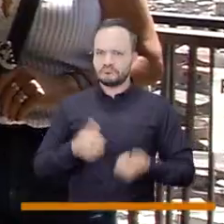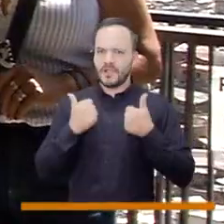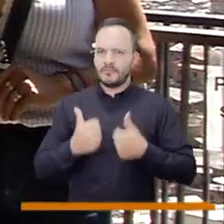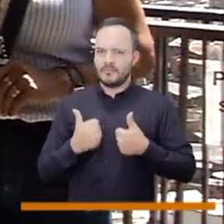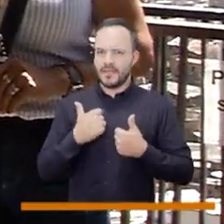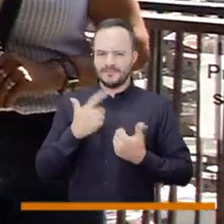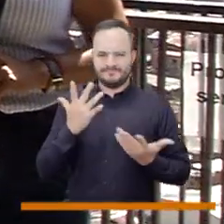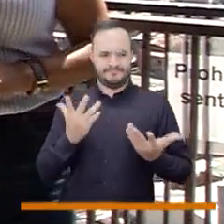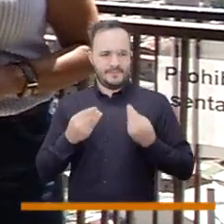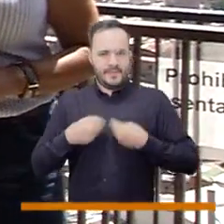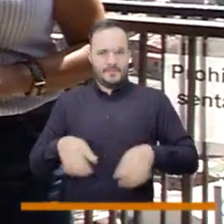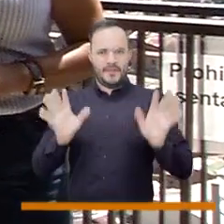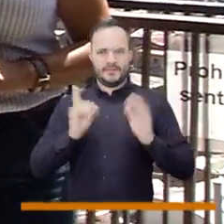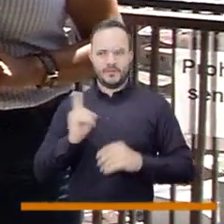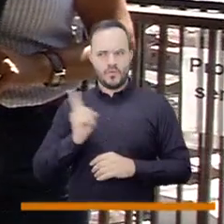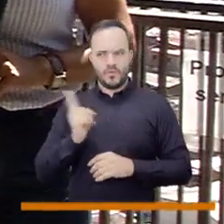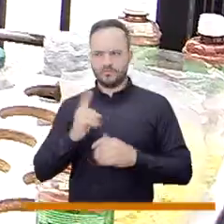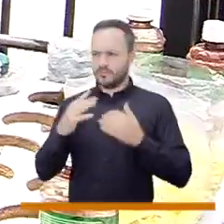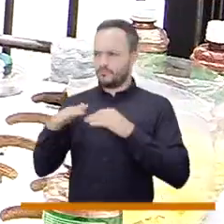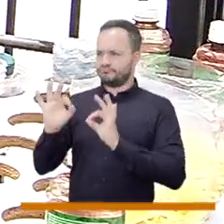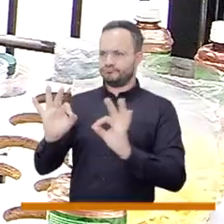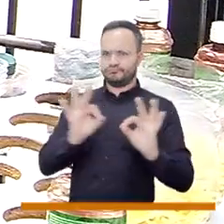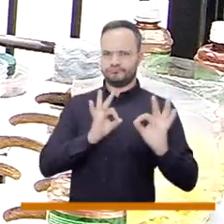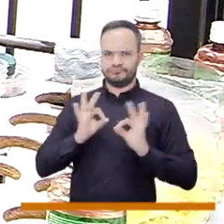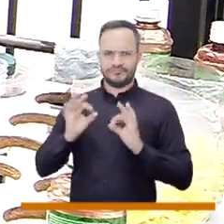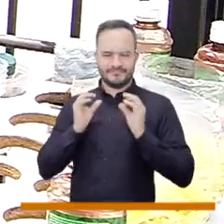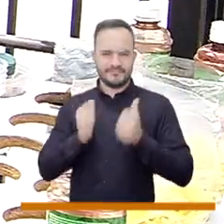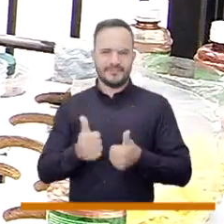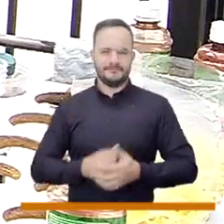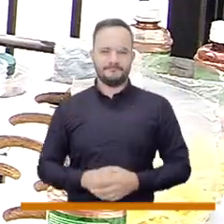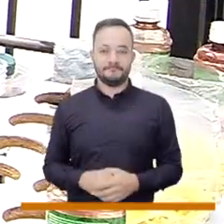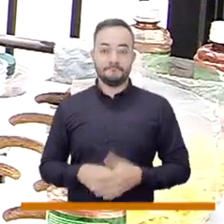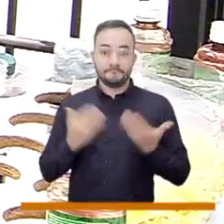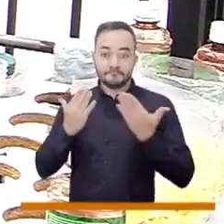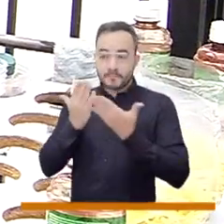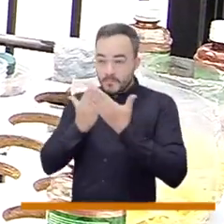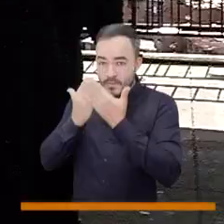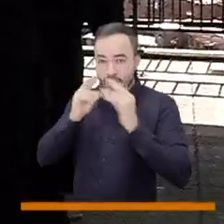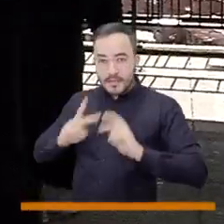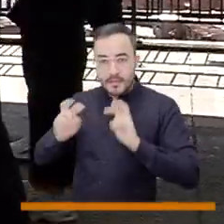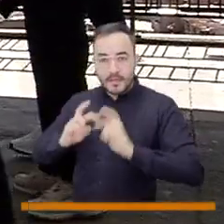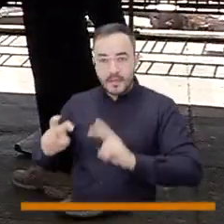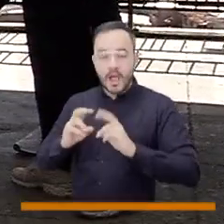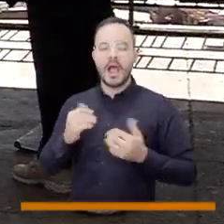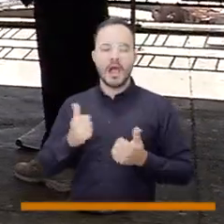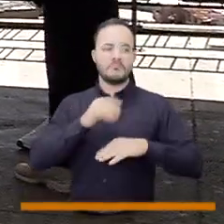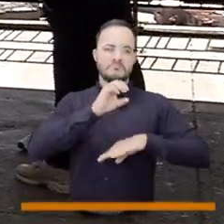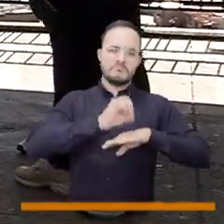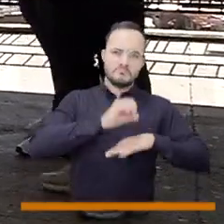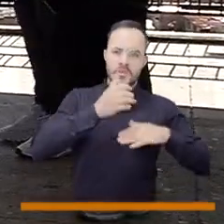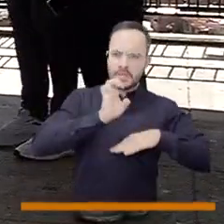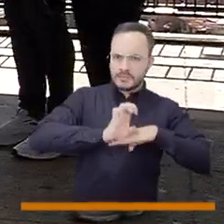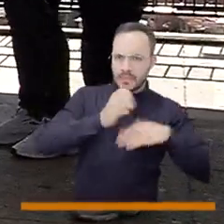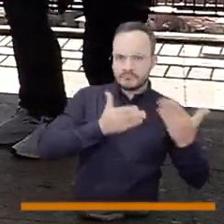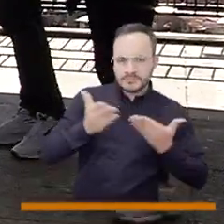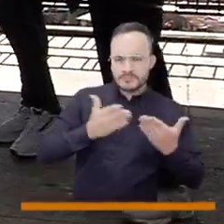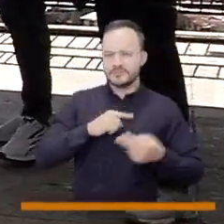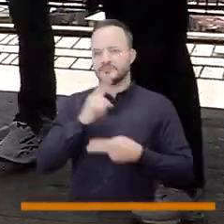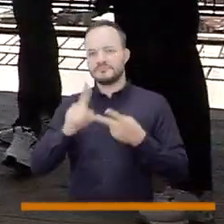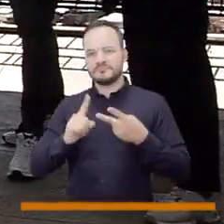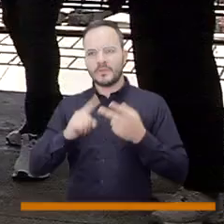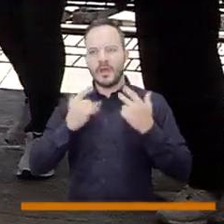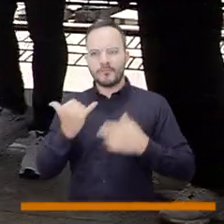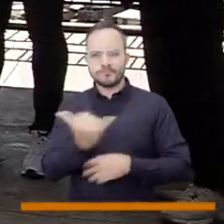de esta actividad turística sin perder la esencia del atractivo. El estudio servirá para que la administración, operadores turísticos y las